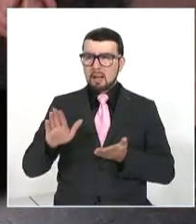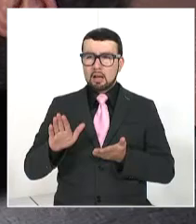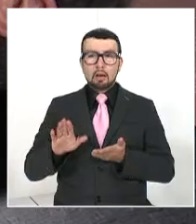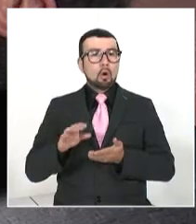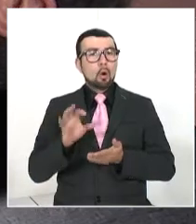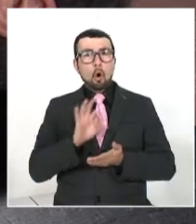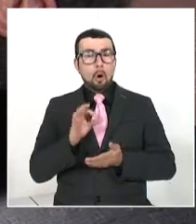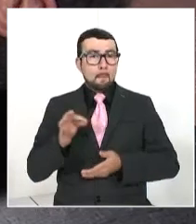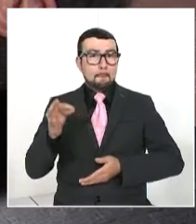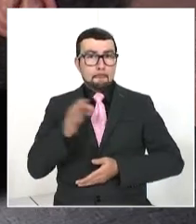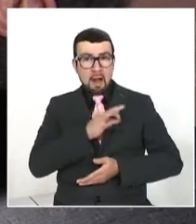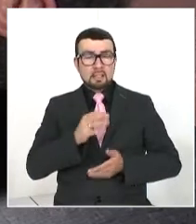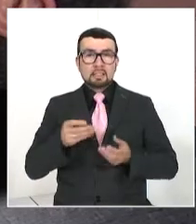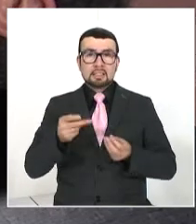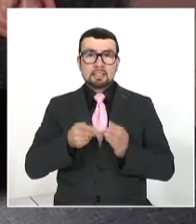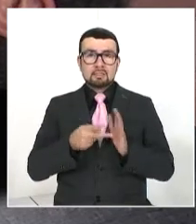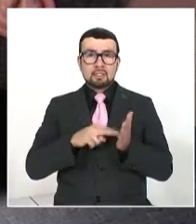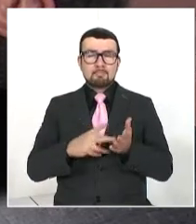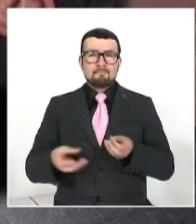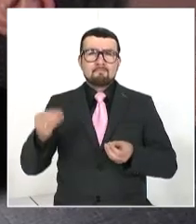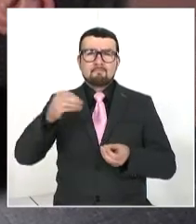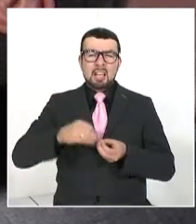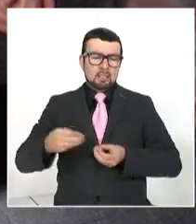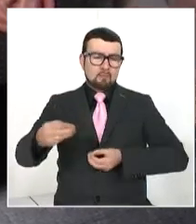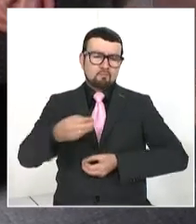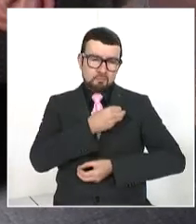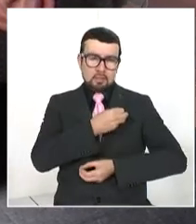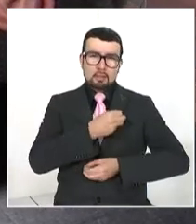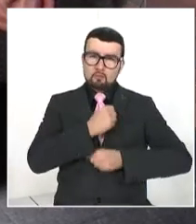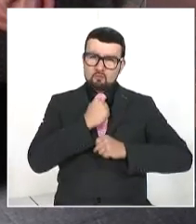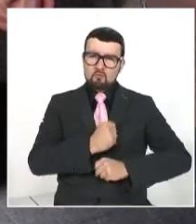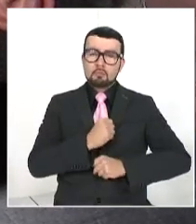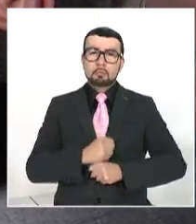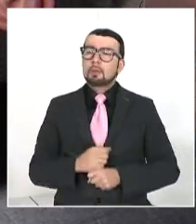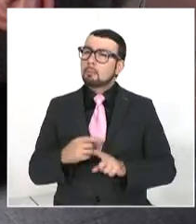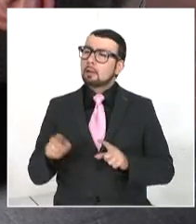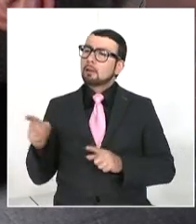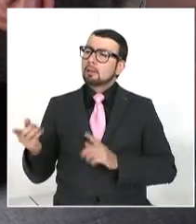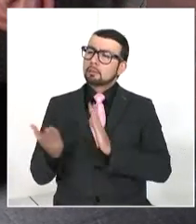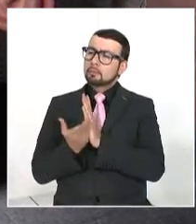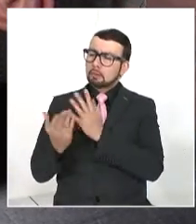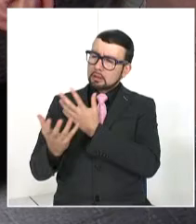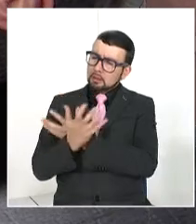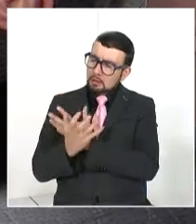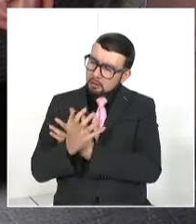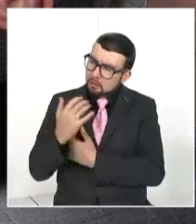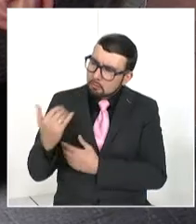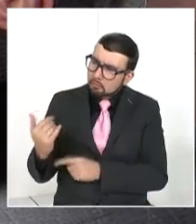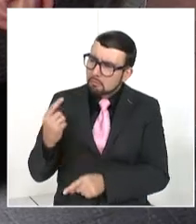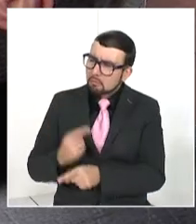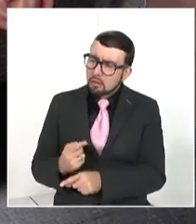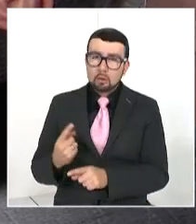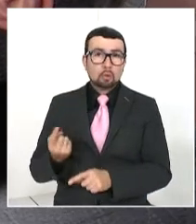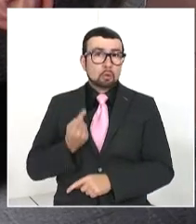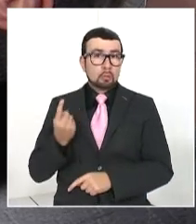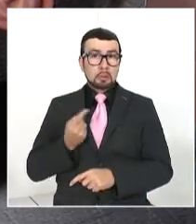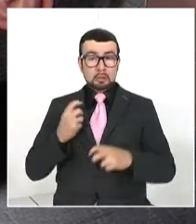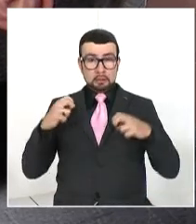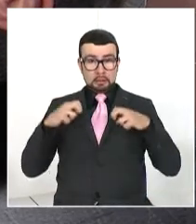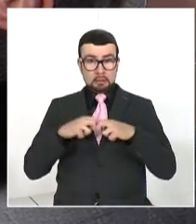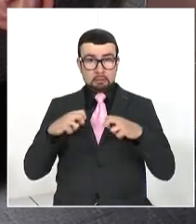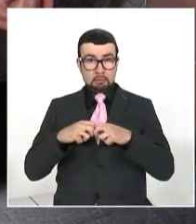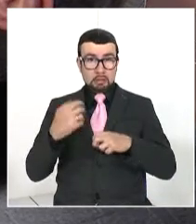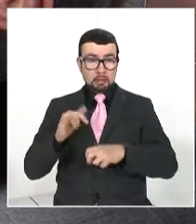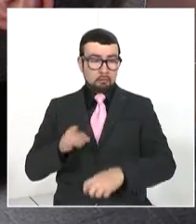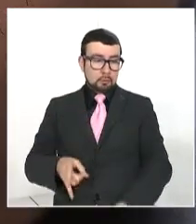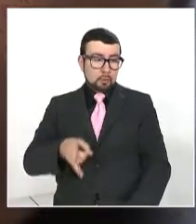más. Pero que se ha demostrado últimamente con los estudios científicos, que no es solamente una cuestión energética de lo que les habíamos